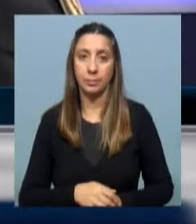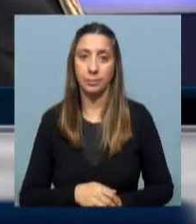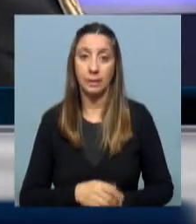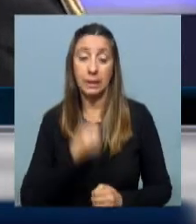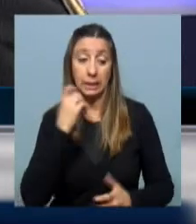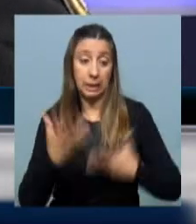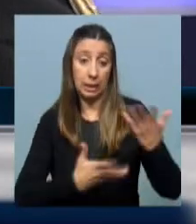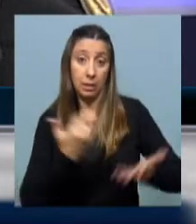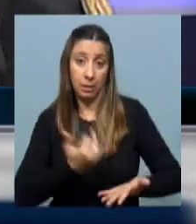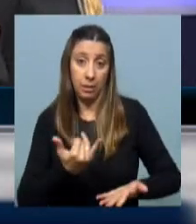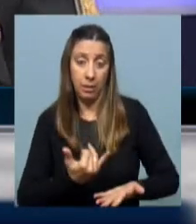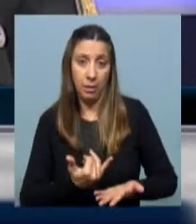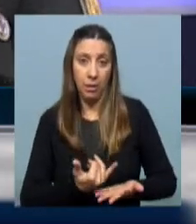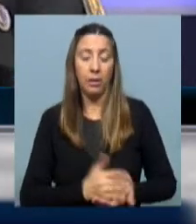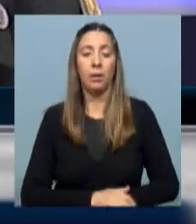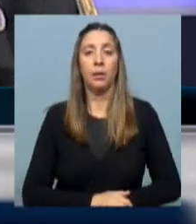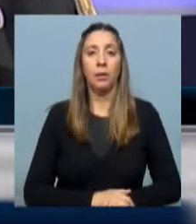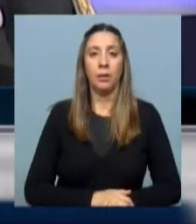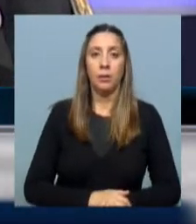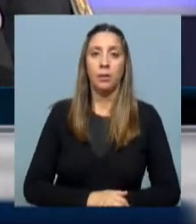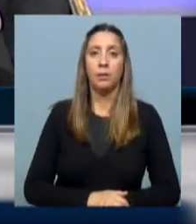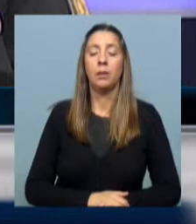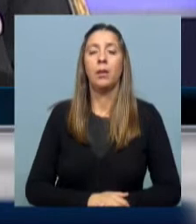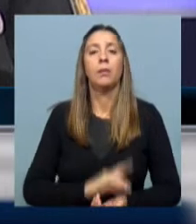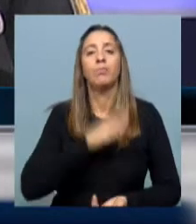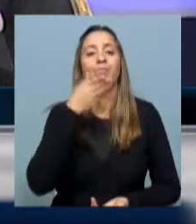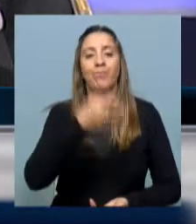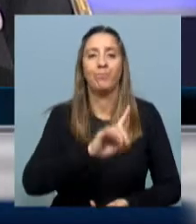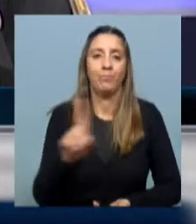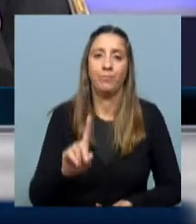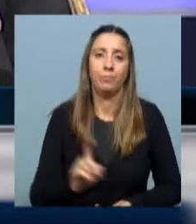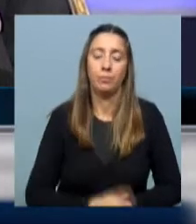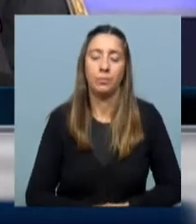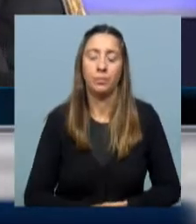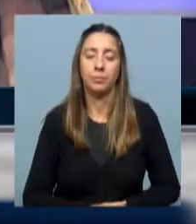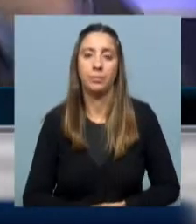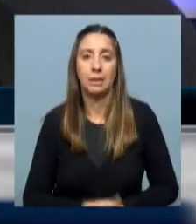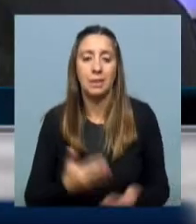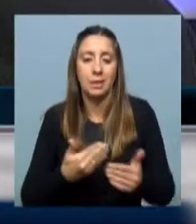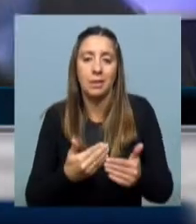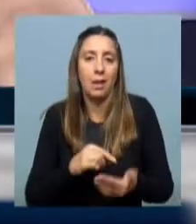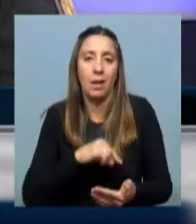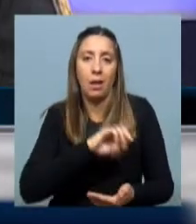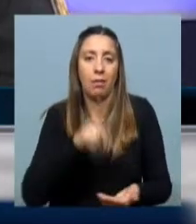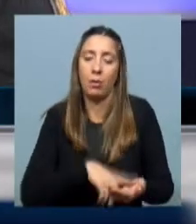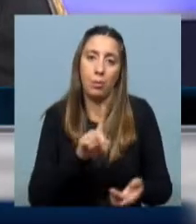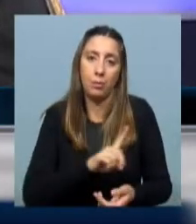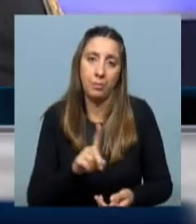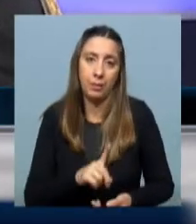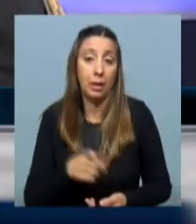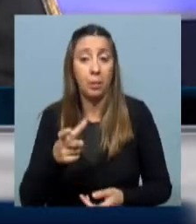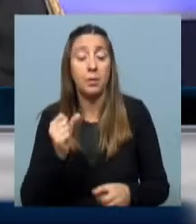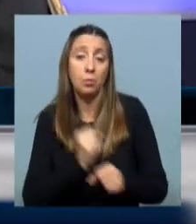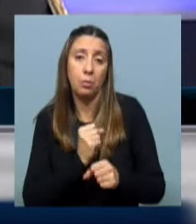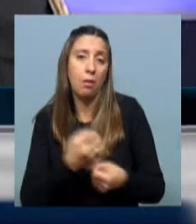tengamos un incendio de grandes proporciones, no ir al lugar, evitar acercarse a la zona para dejar trabajar